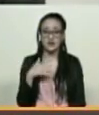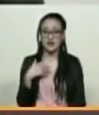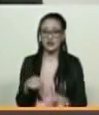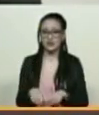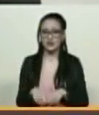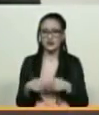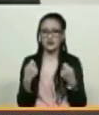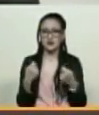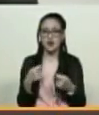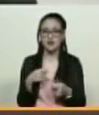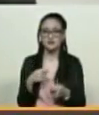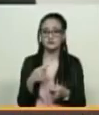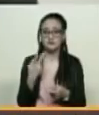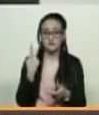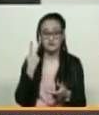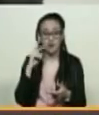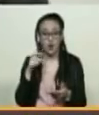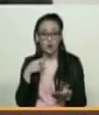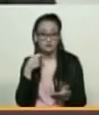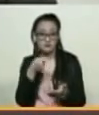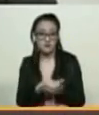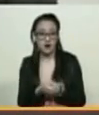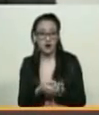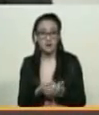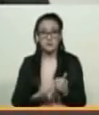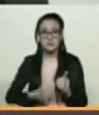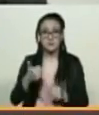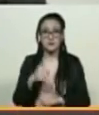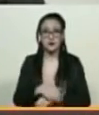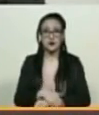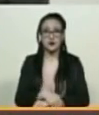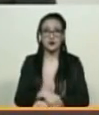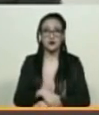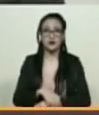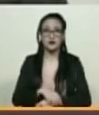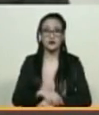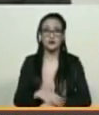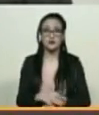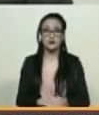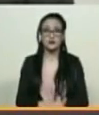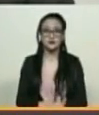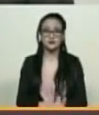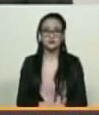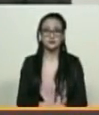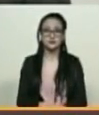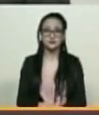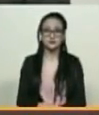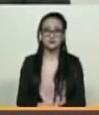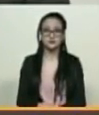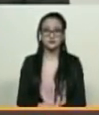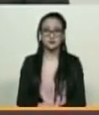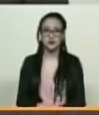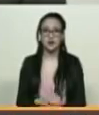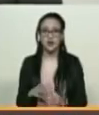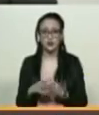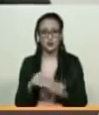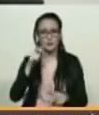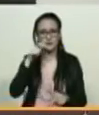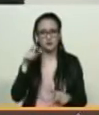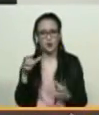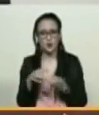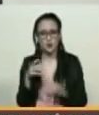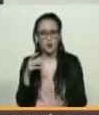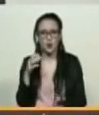sobornar, para chantajear, para amenazar a aquellos candidatos y factores de